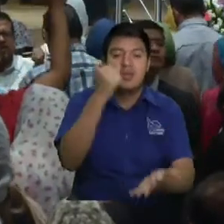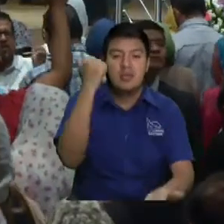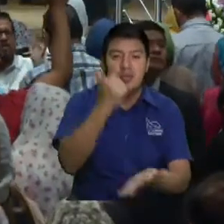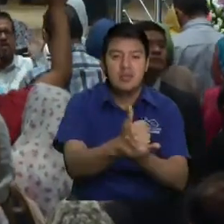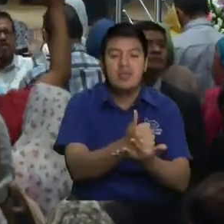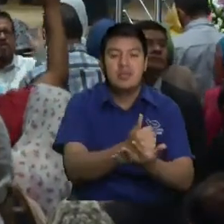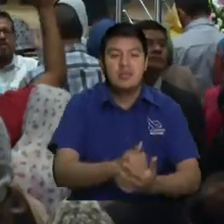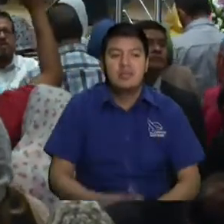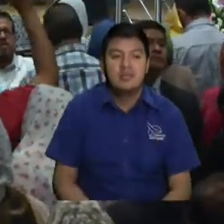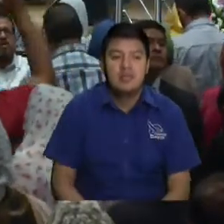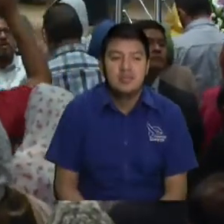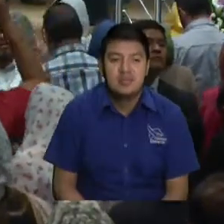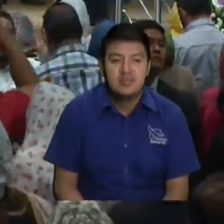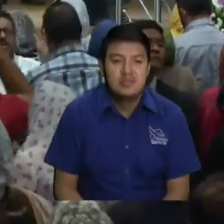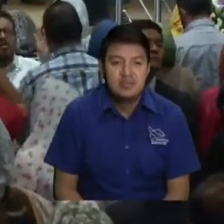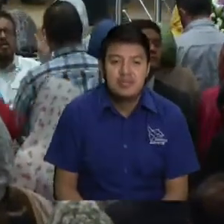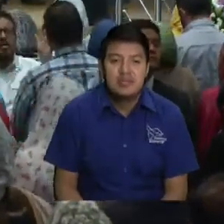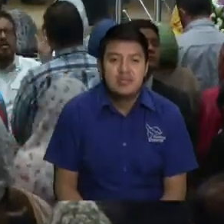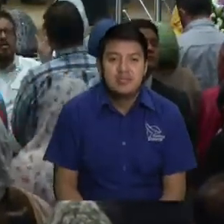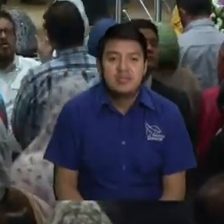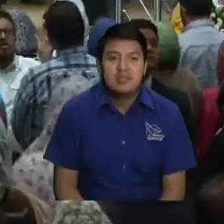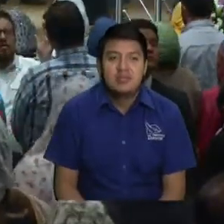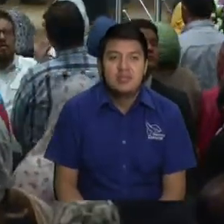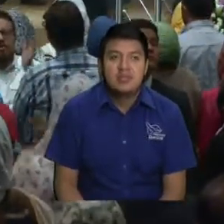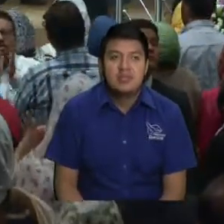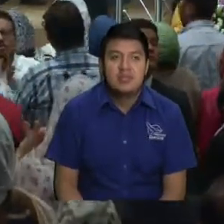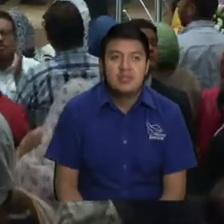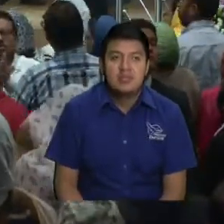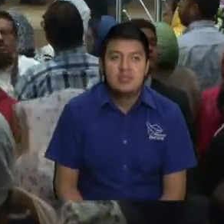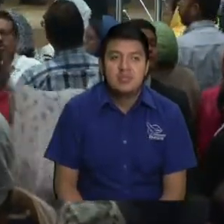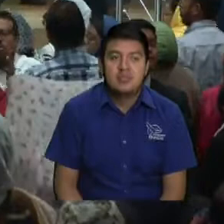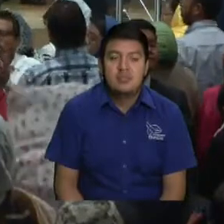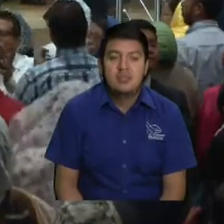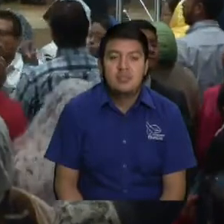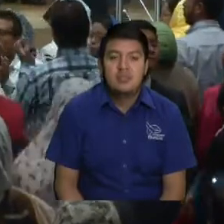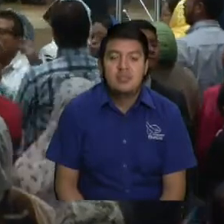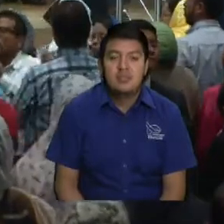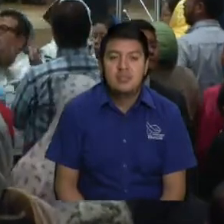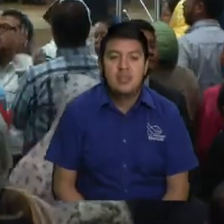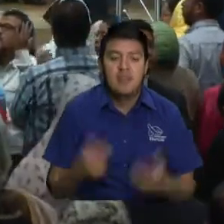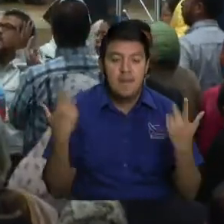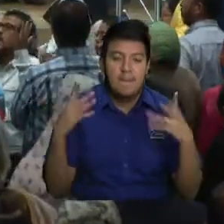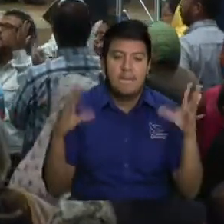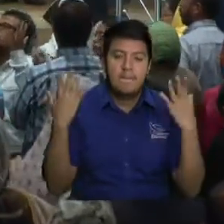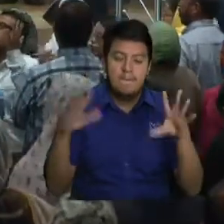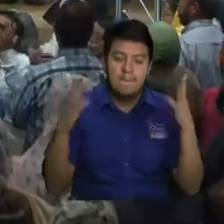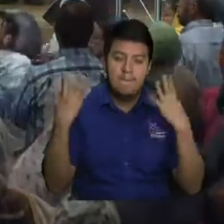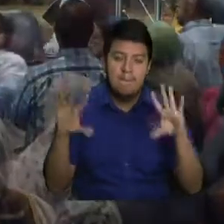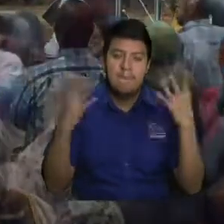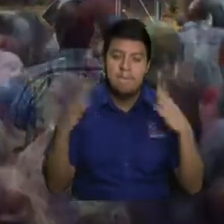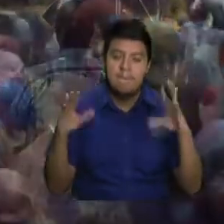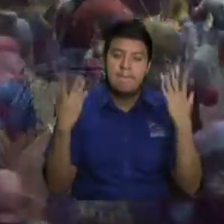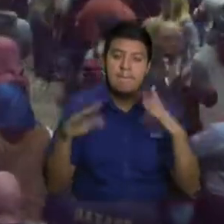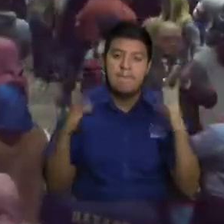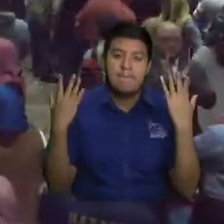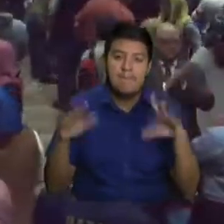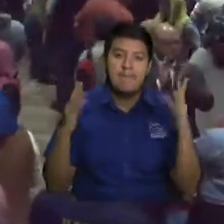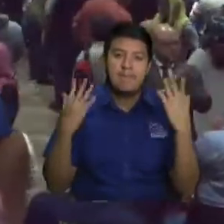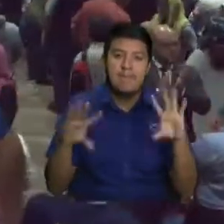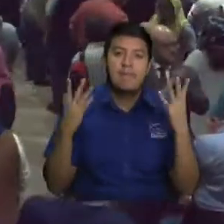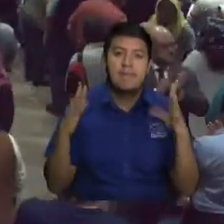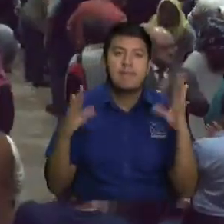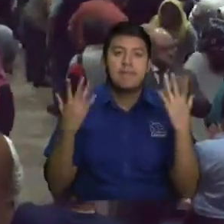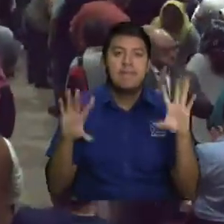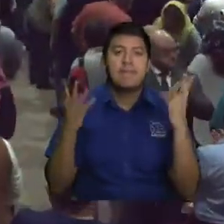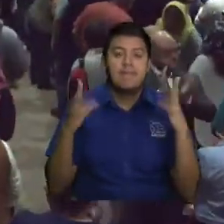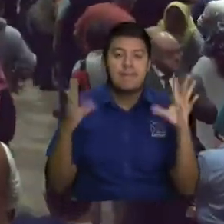Aleluya. Ay, qué rico siento, hermano, perdón. Aquí vienen algunas personas que están